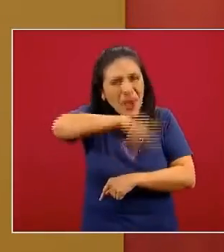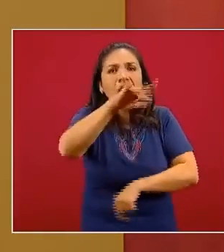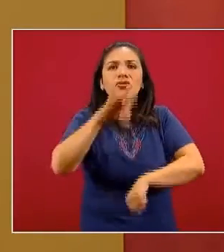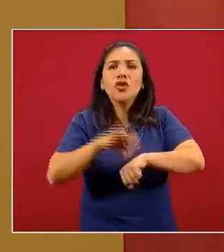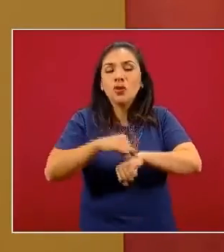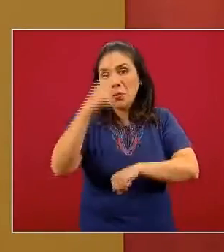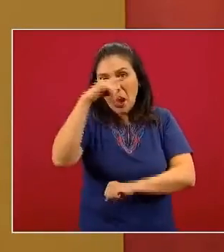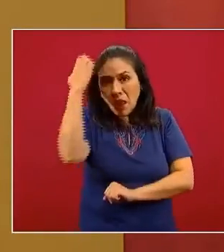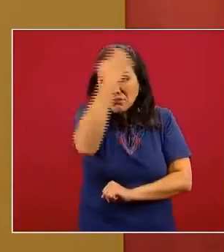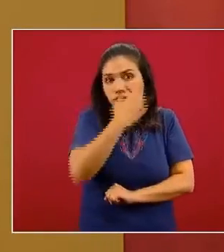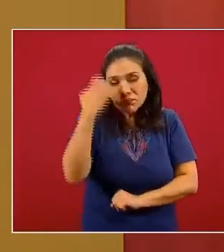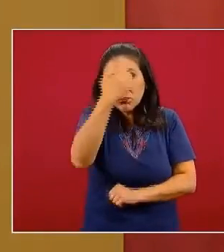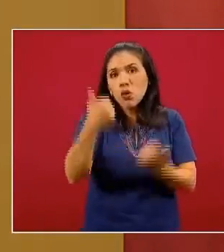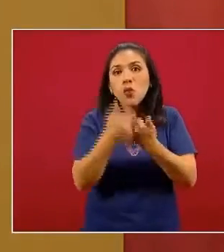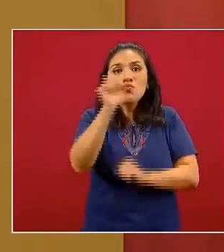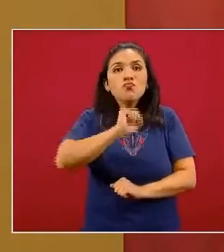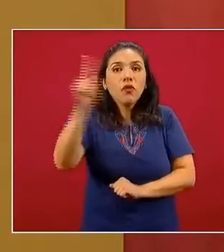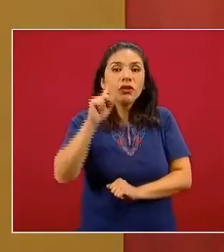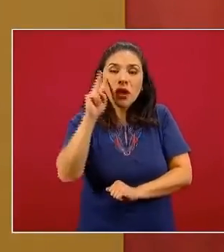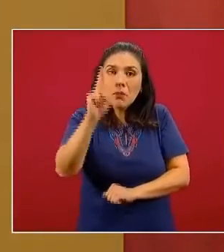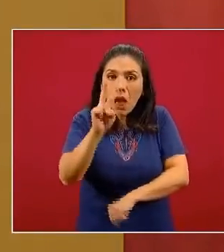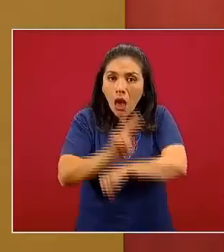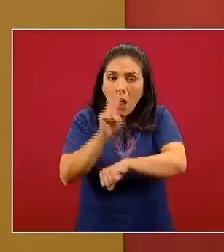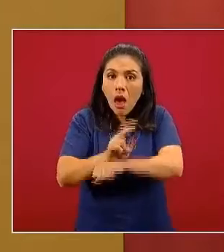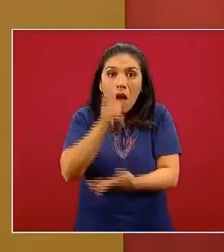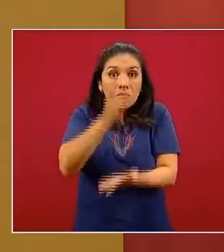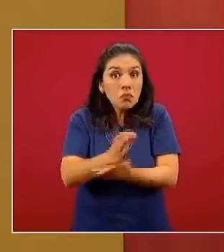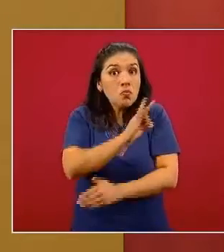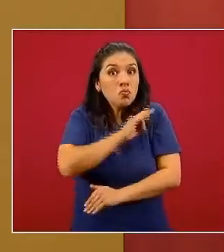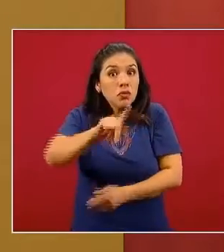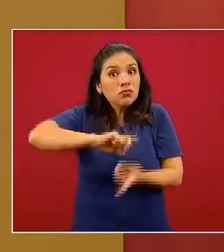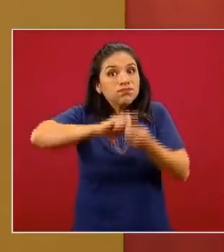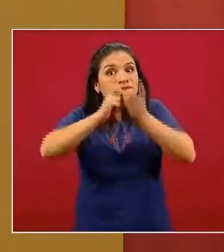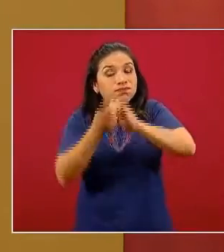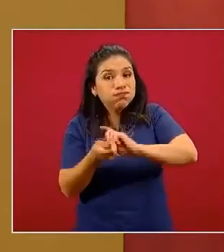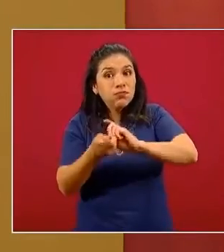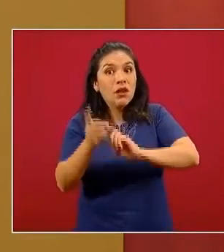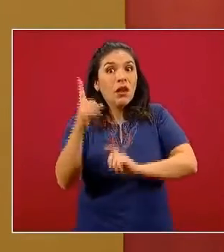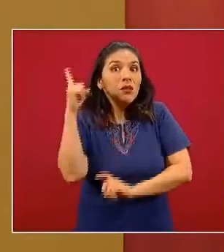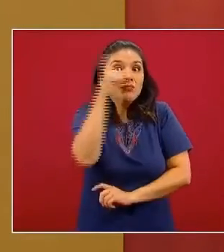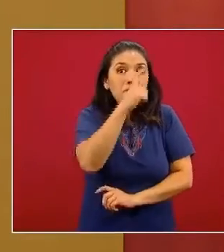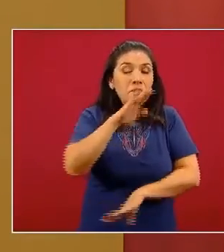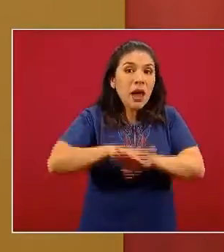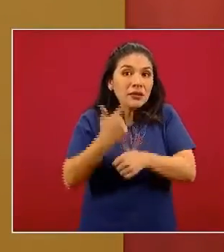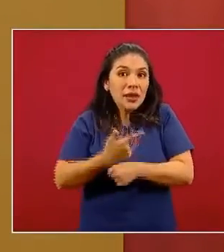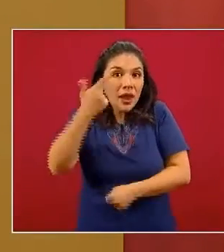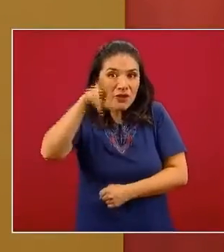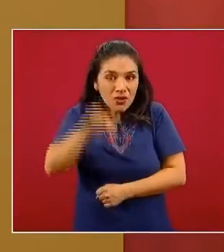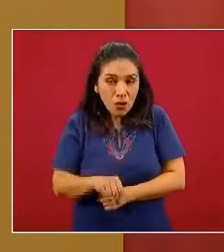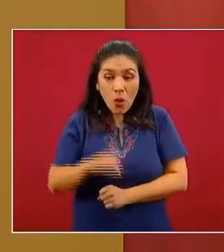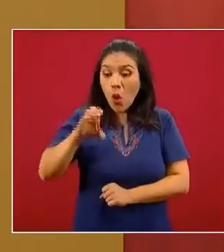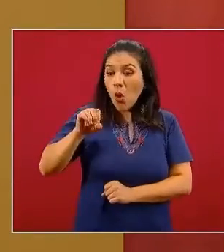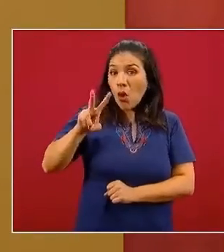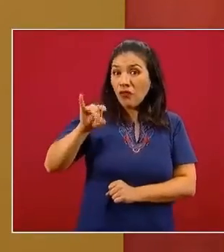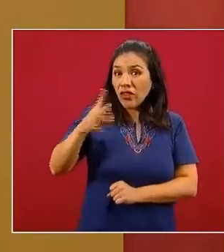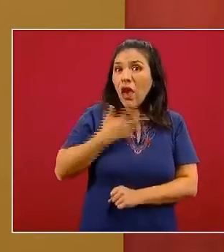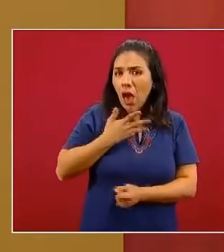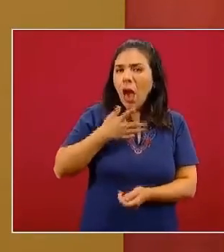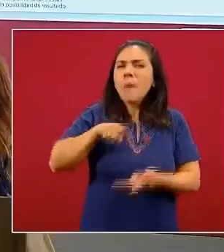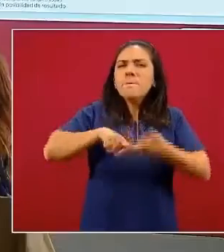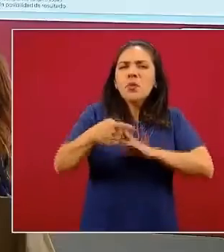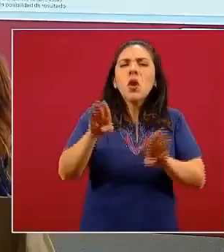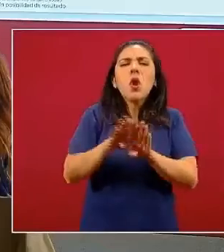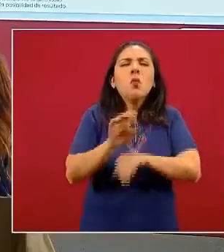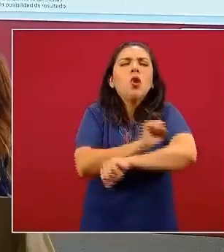valoren médicamente para identificar si tiene o no complicaciones. COVID se presenta al inicio